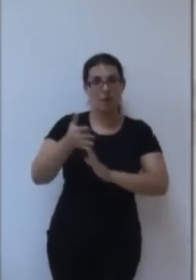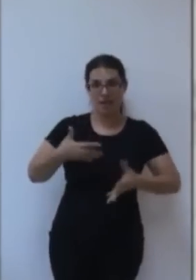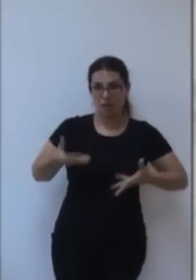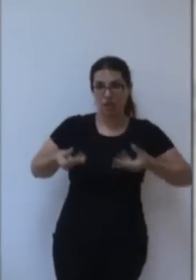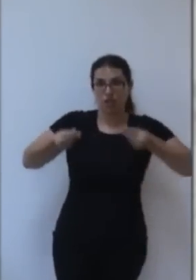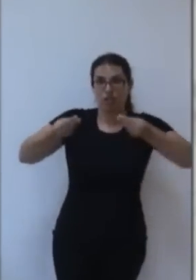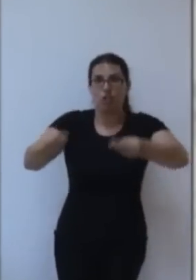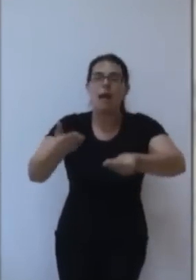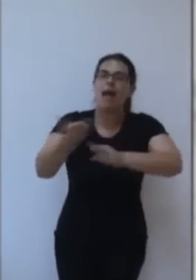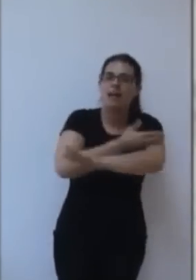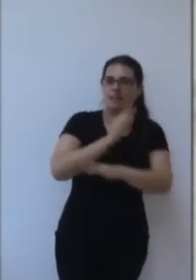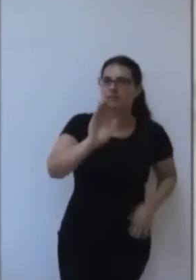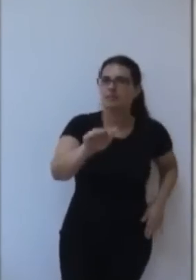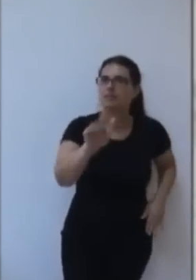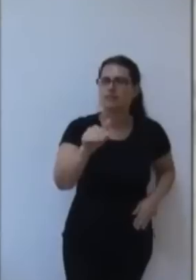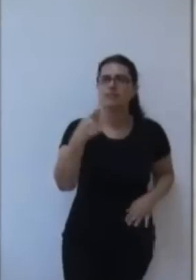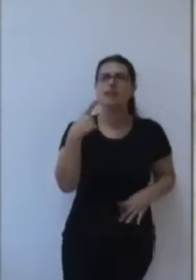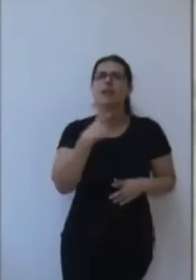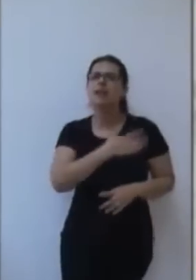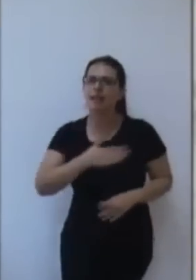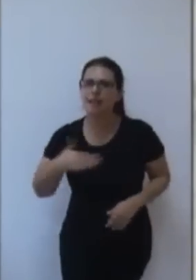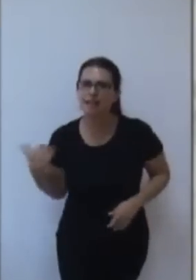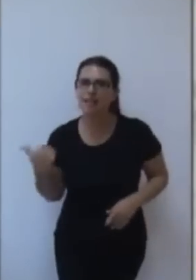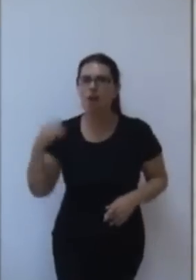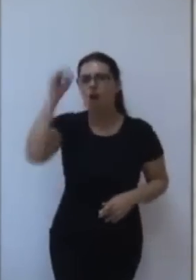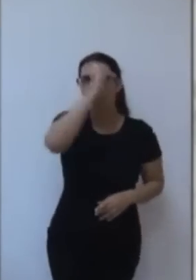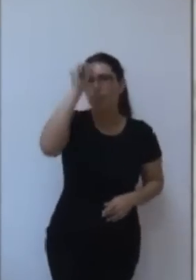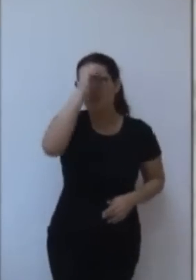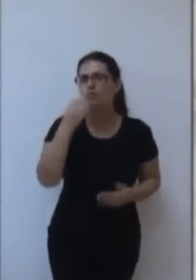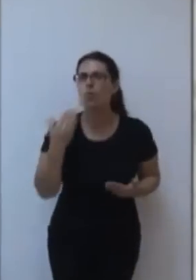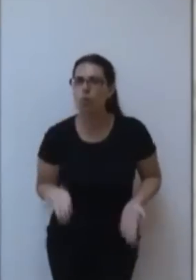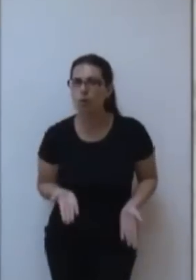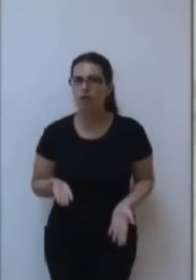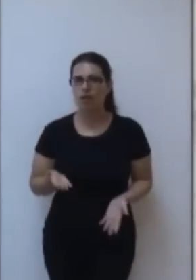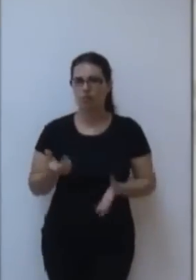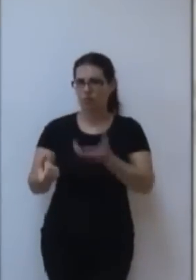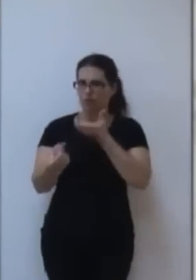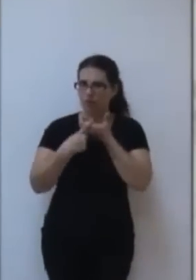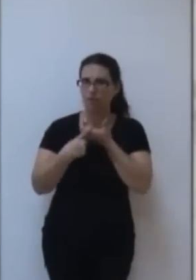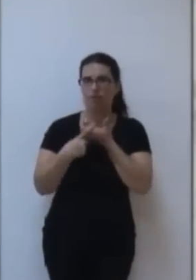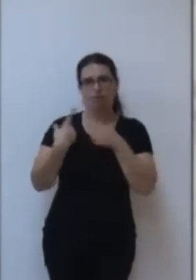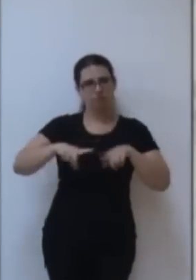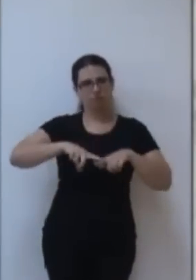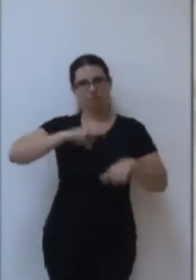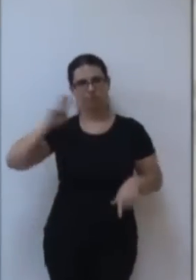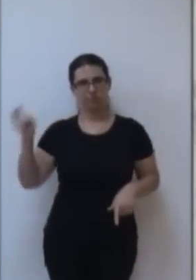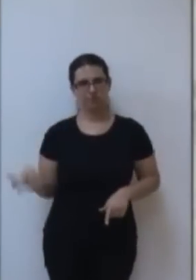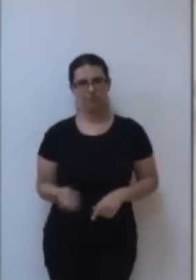y sabiendo qué es lo que quieren y sabiendo qué es lo que opinan y dejándoles participar y demás, ¿no?